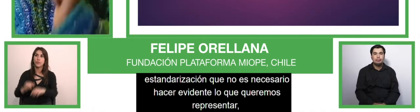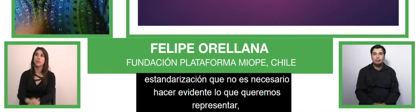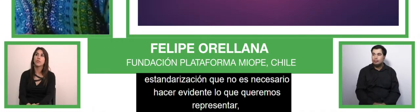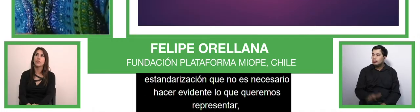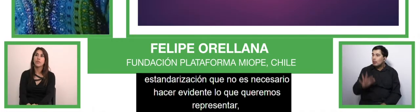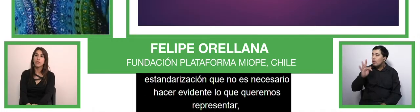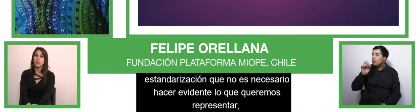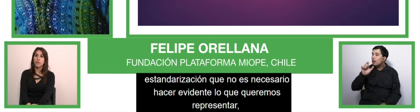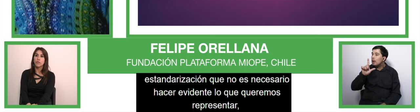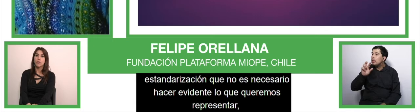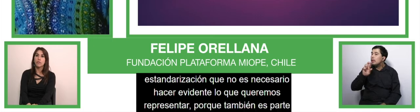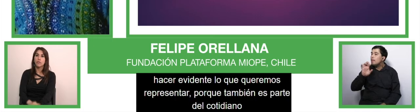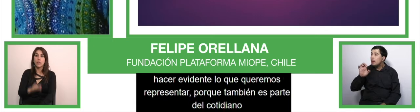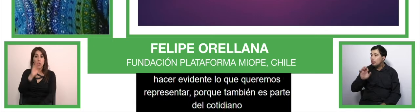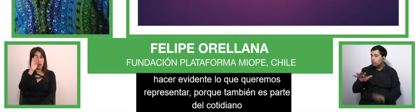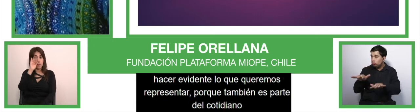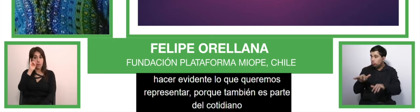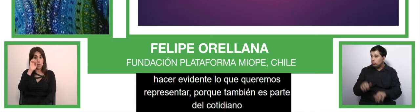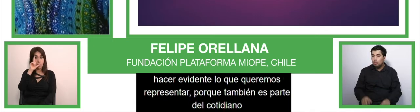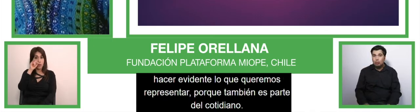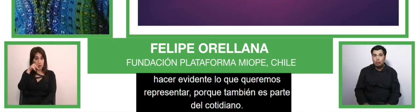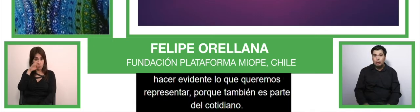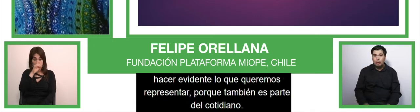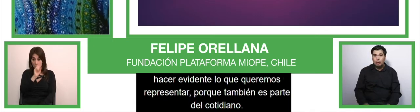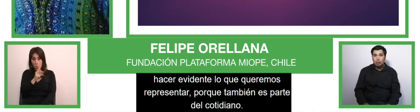Felipe, dígame.